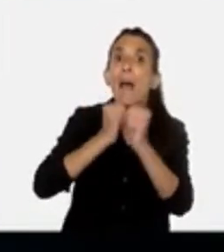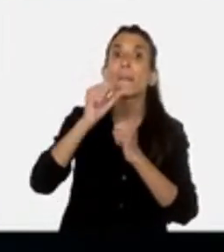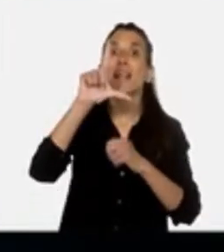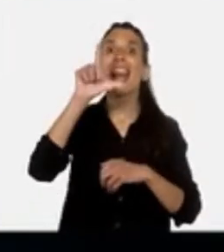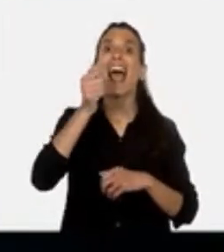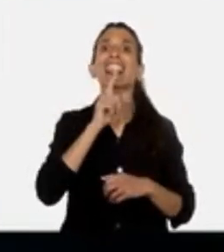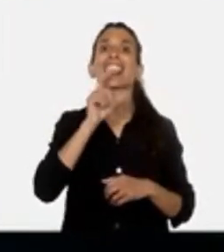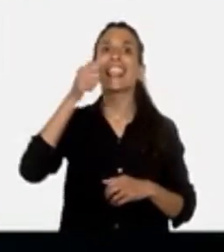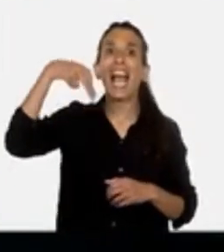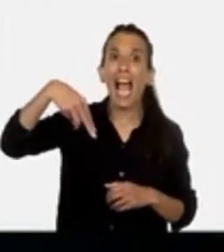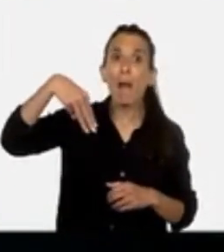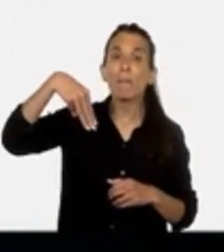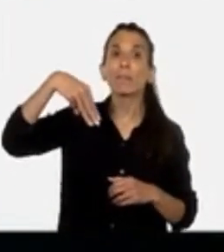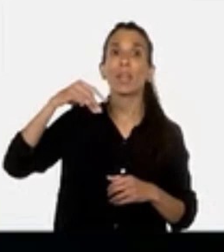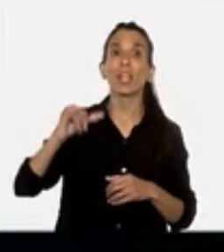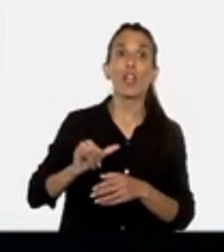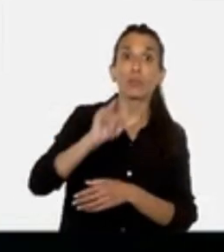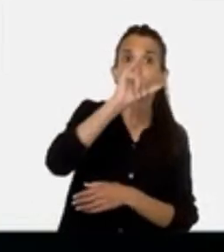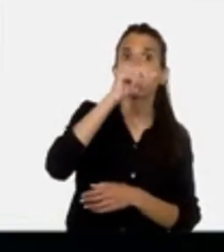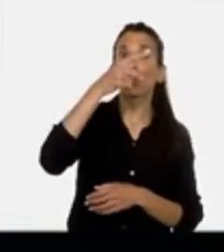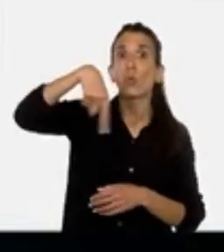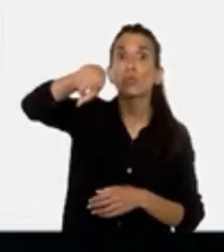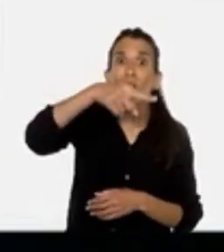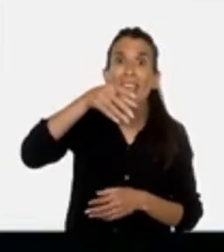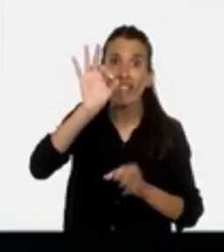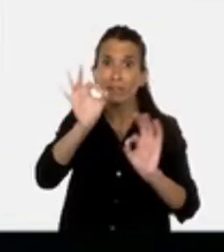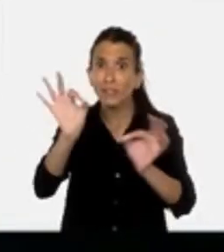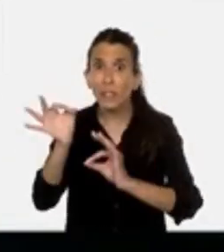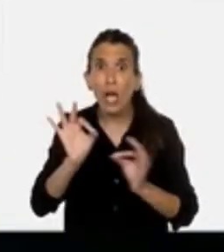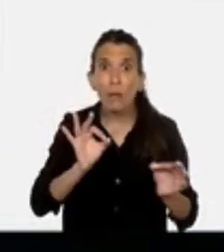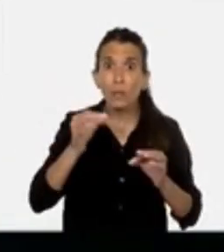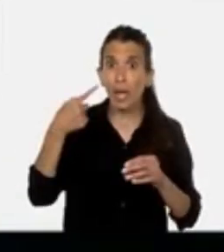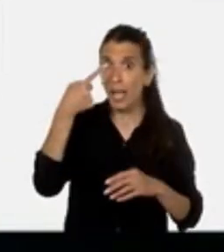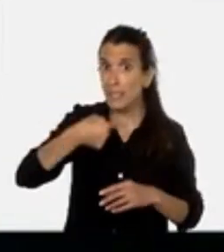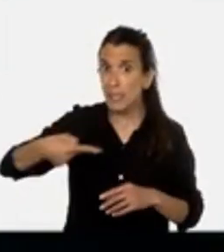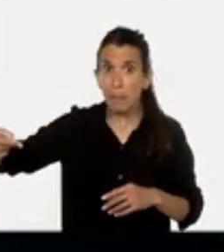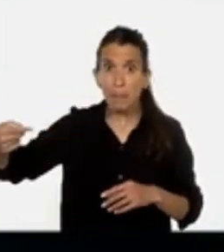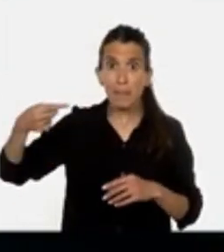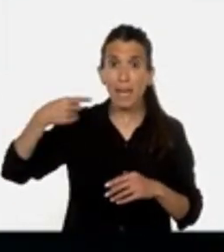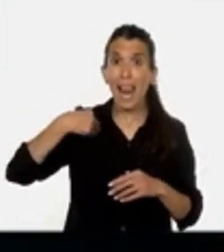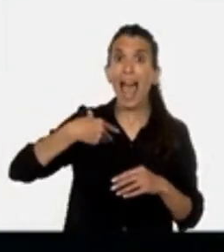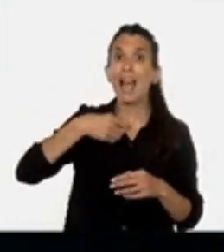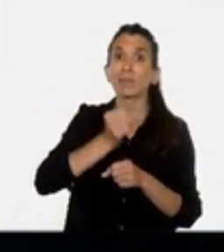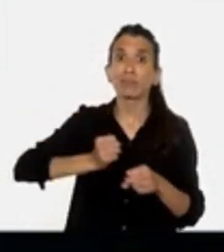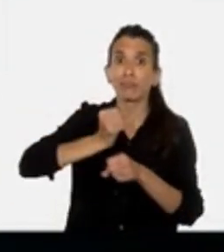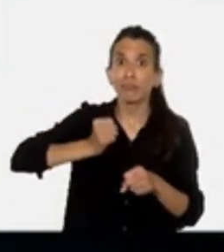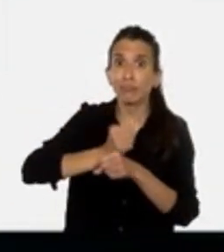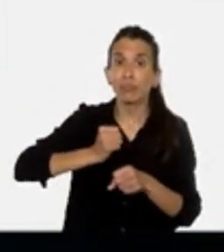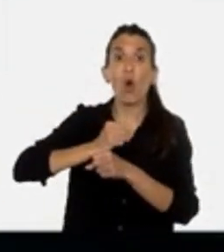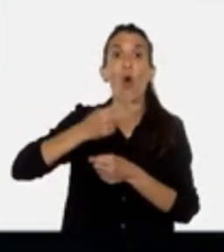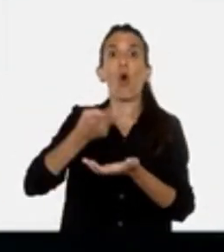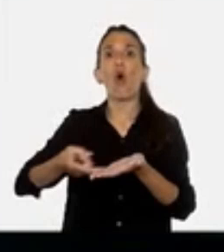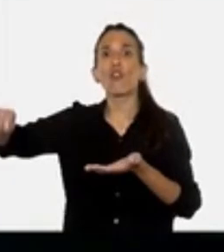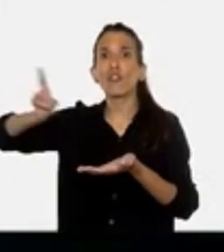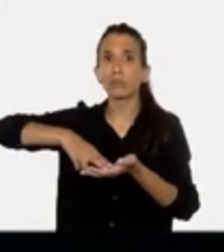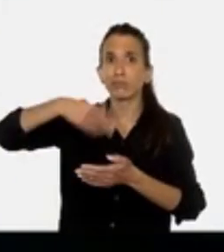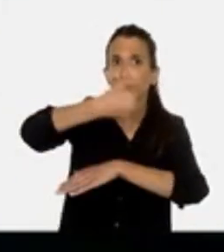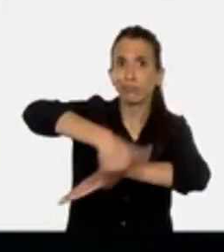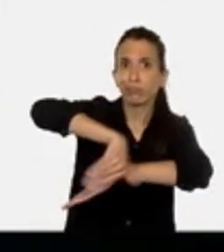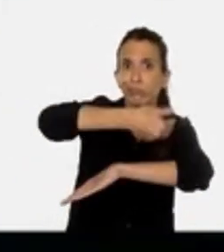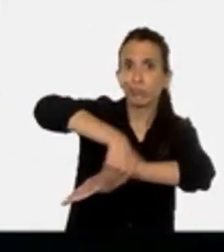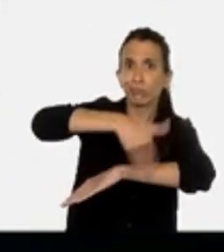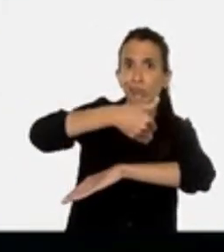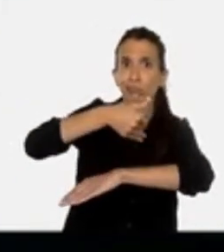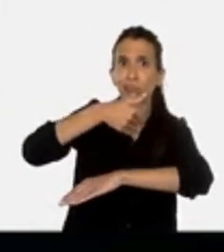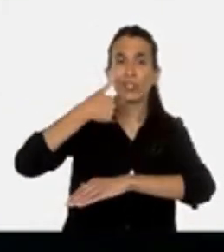no sé si todos saben esta semana las y los trabajadores de latam volvieron a las calles llevan ya